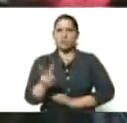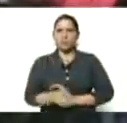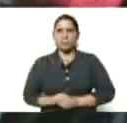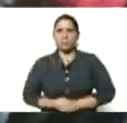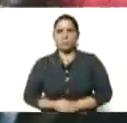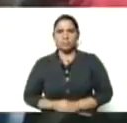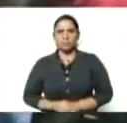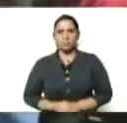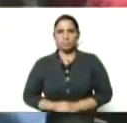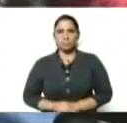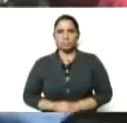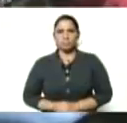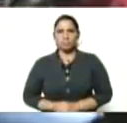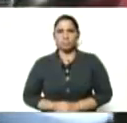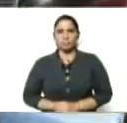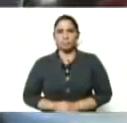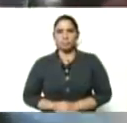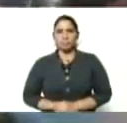pueblo.